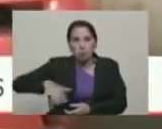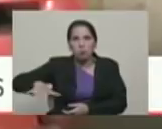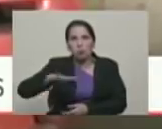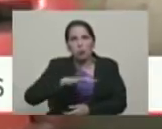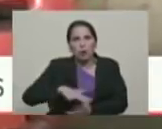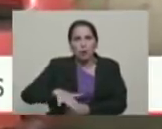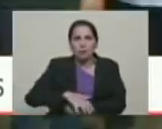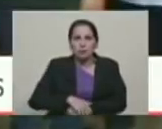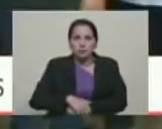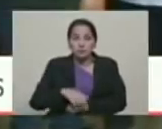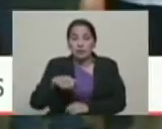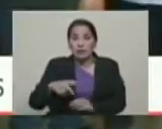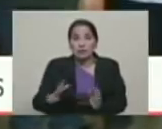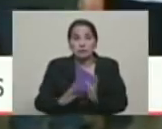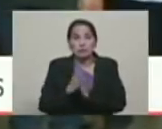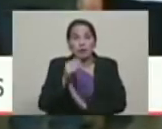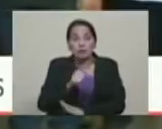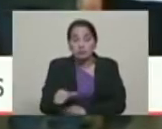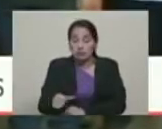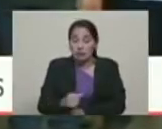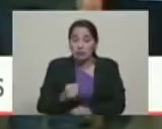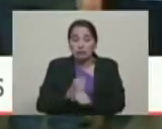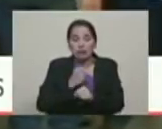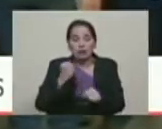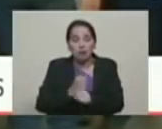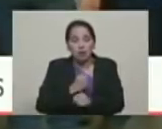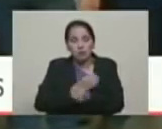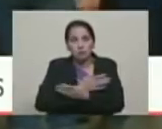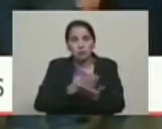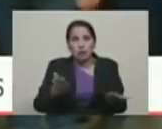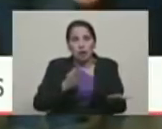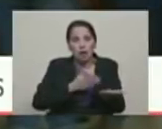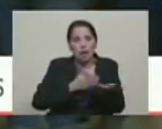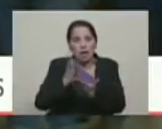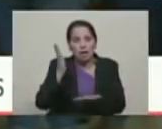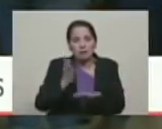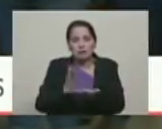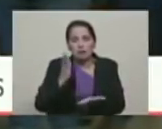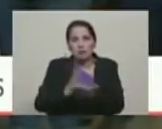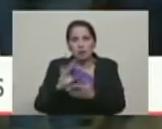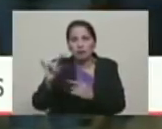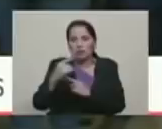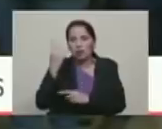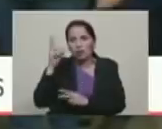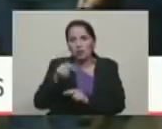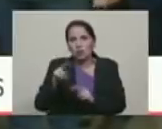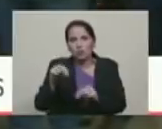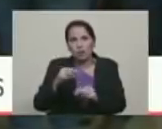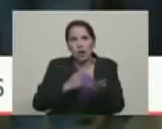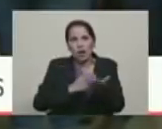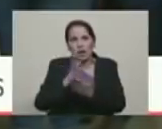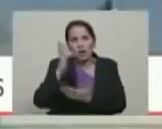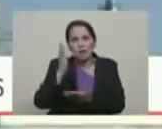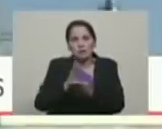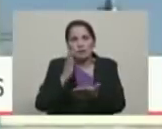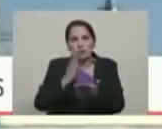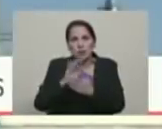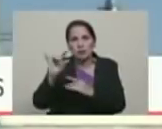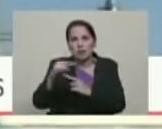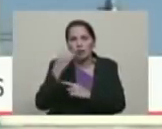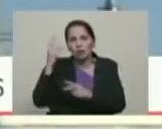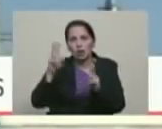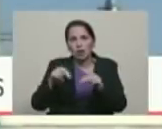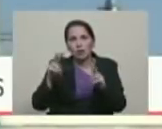estaremos desplegados trabajando para el pueblo. ¡Leales siempre! ¡Leales siempre!